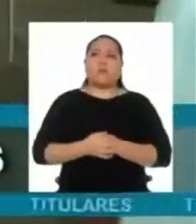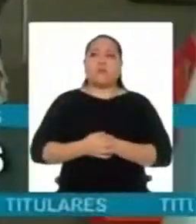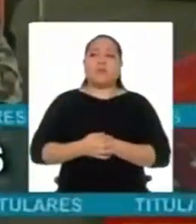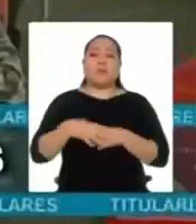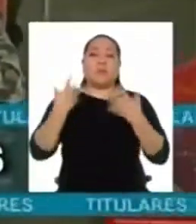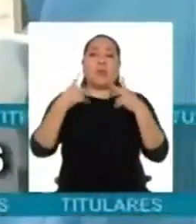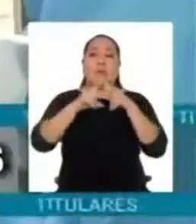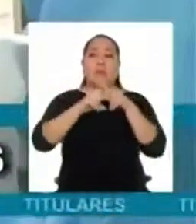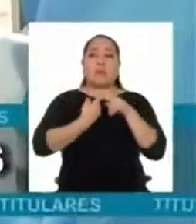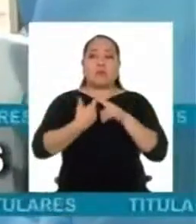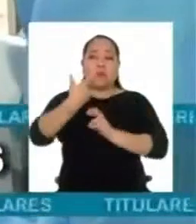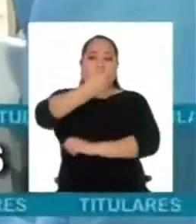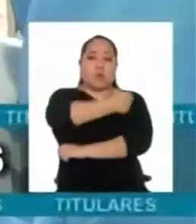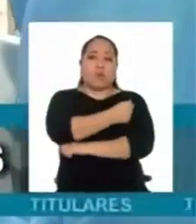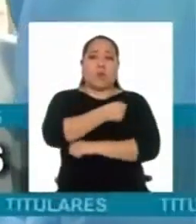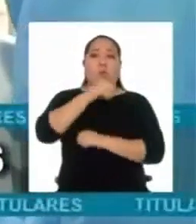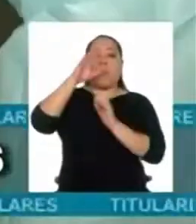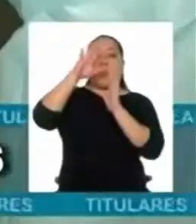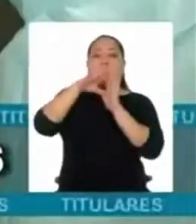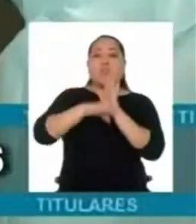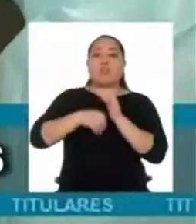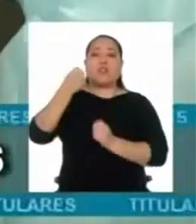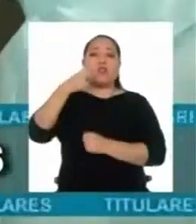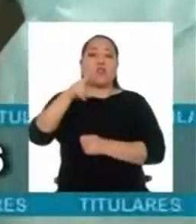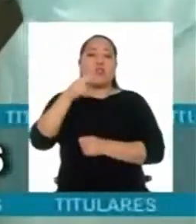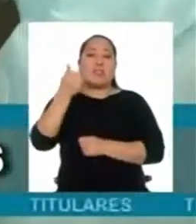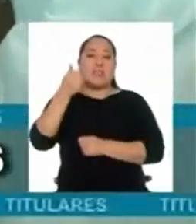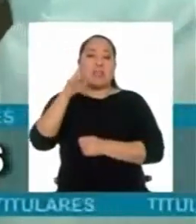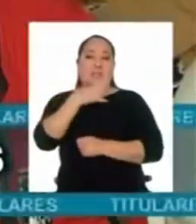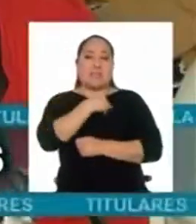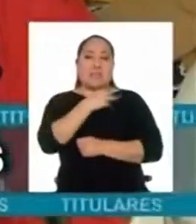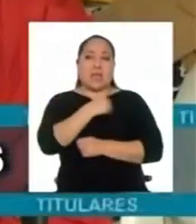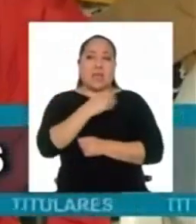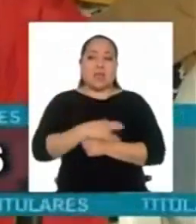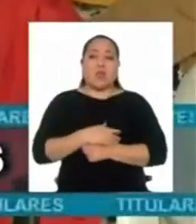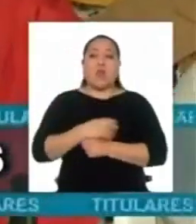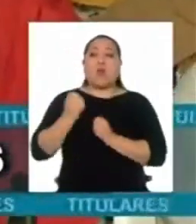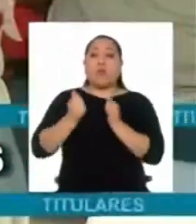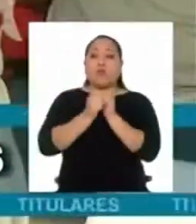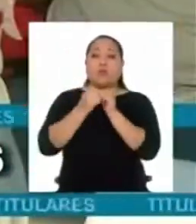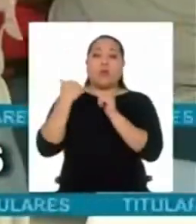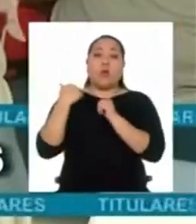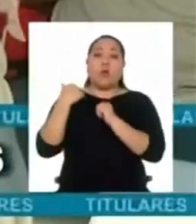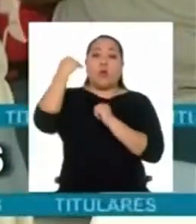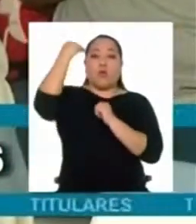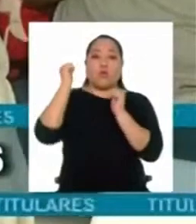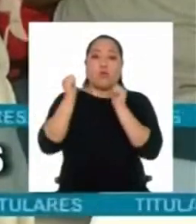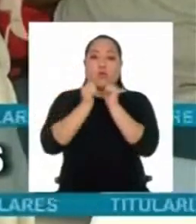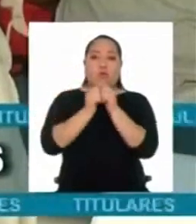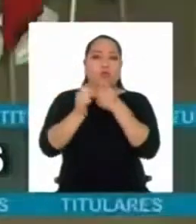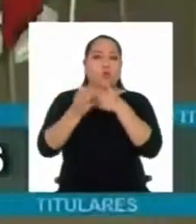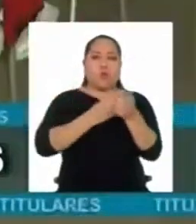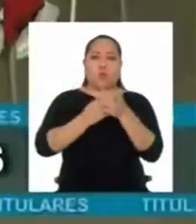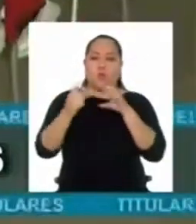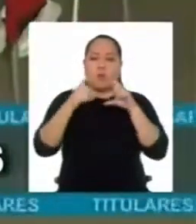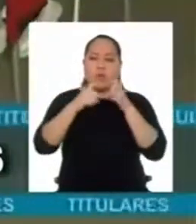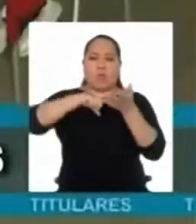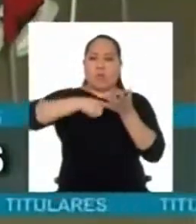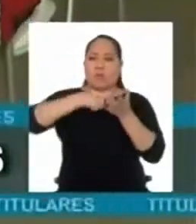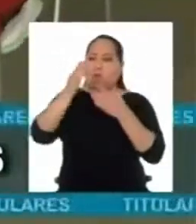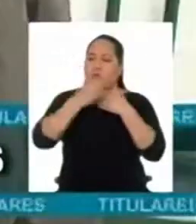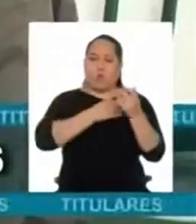Empezó la vacunación a menores de 12 a 15 años en Lima, Callao y en algunas regiones. Menores pueden ir acompañados de cualquier adulto y no importa si no tienen el DNI a la mano.